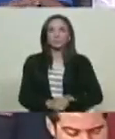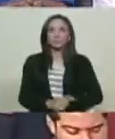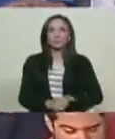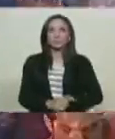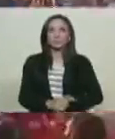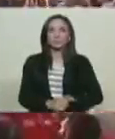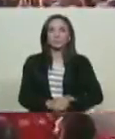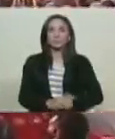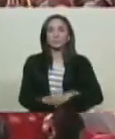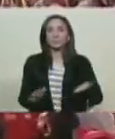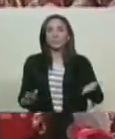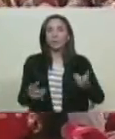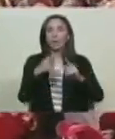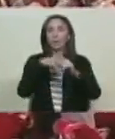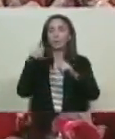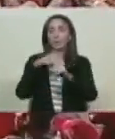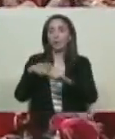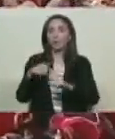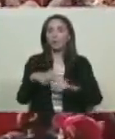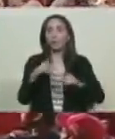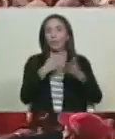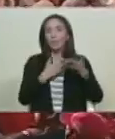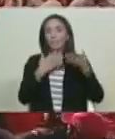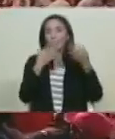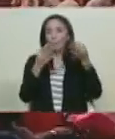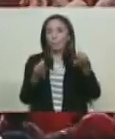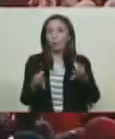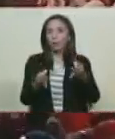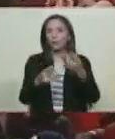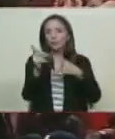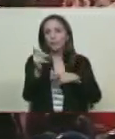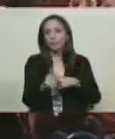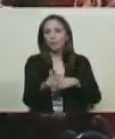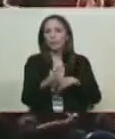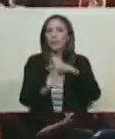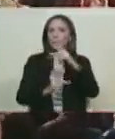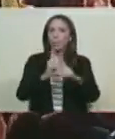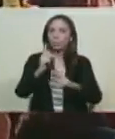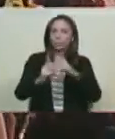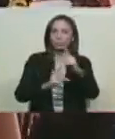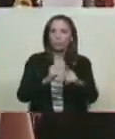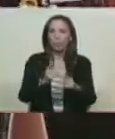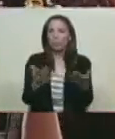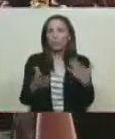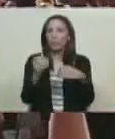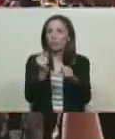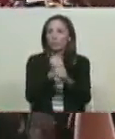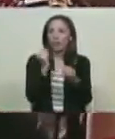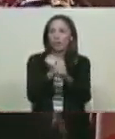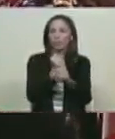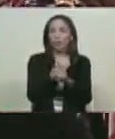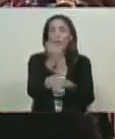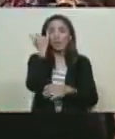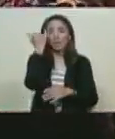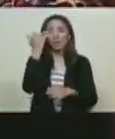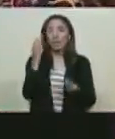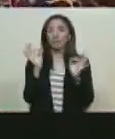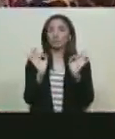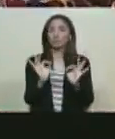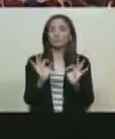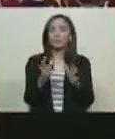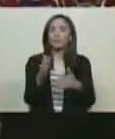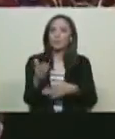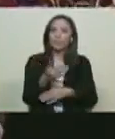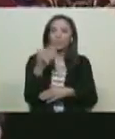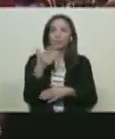Las propuestas de fortalecer los consejos productivos de trabajadores como elemento central para ganar la